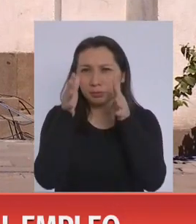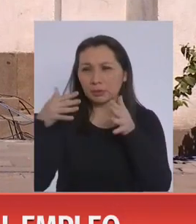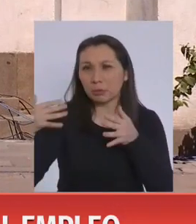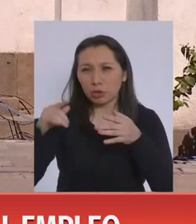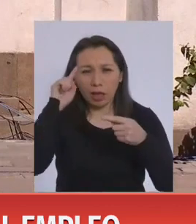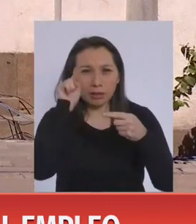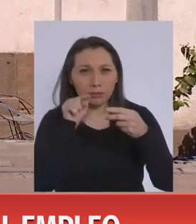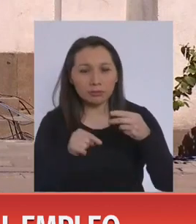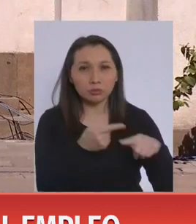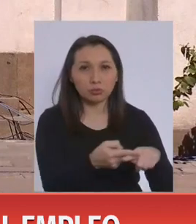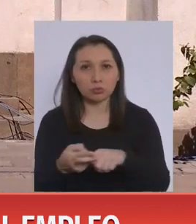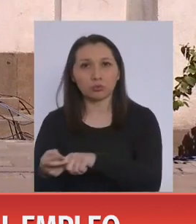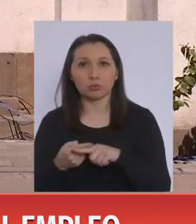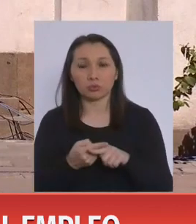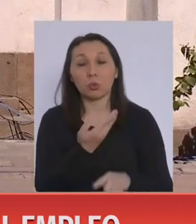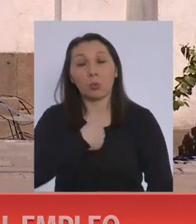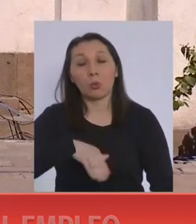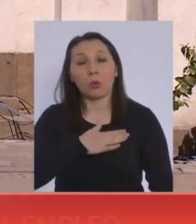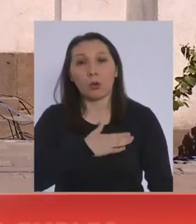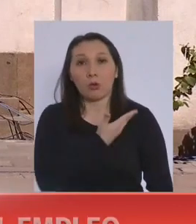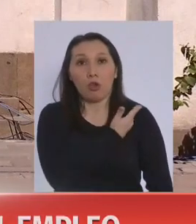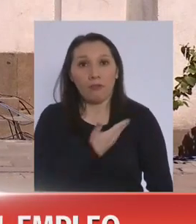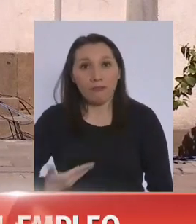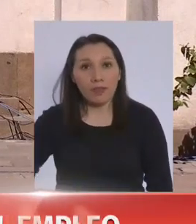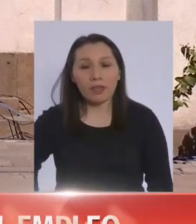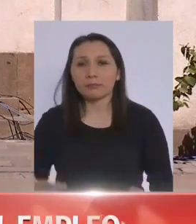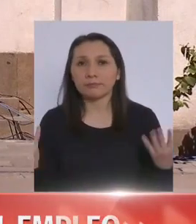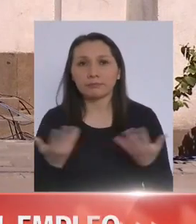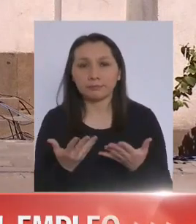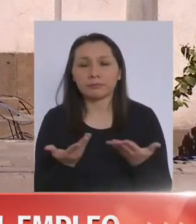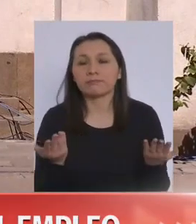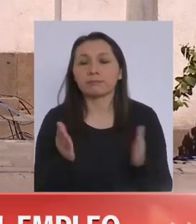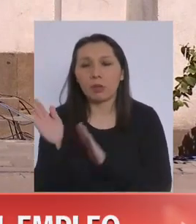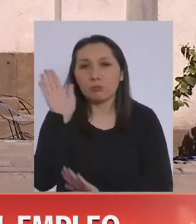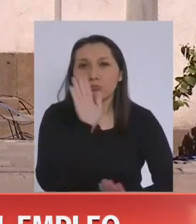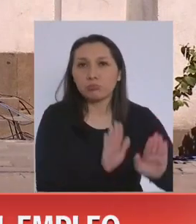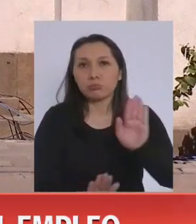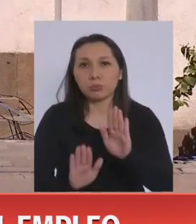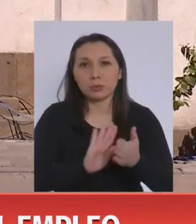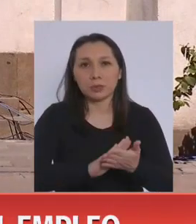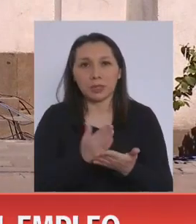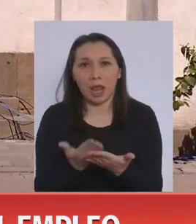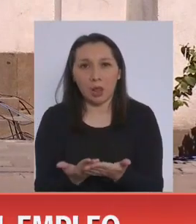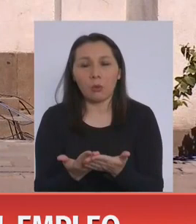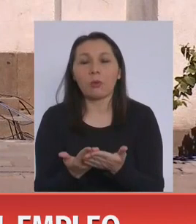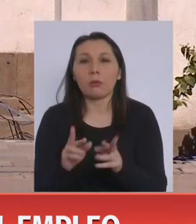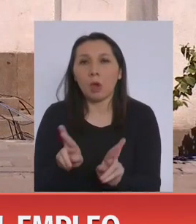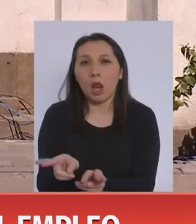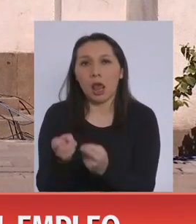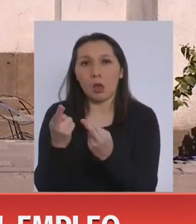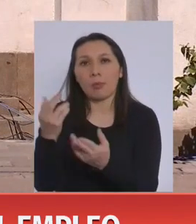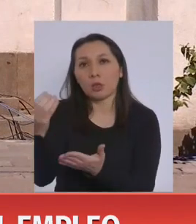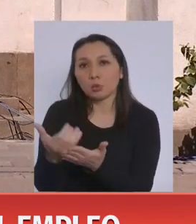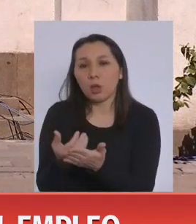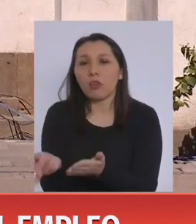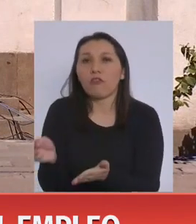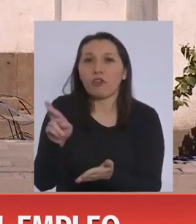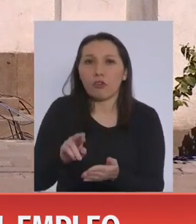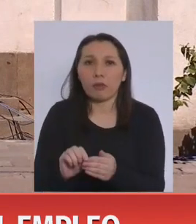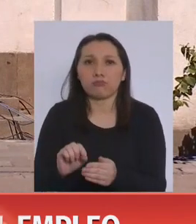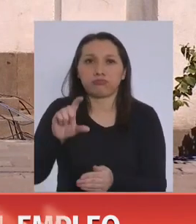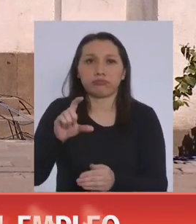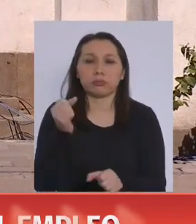de nuestra sociedad y de nuestro gobierno son proteger la salud y recuperar los ingresos y